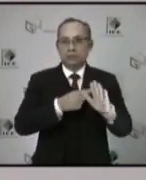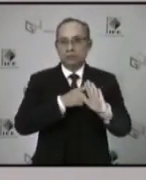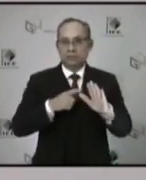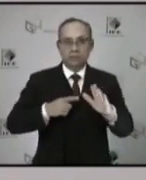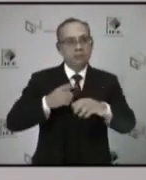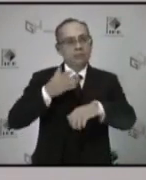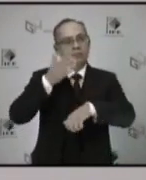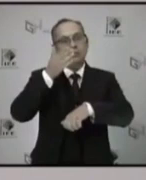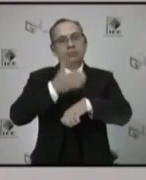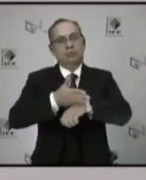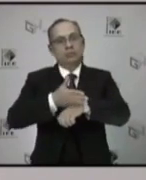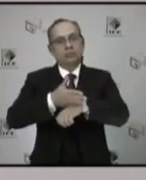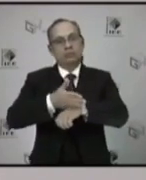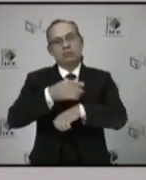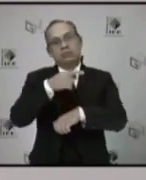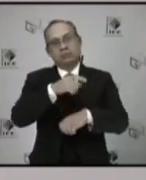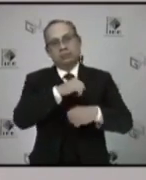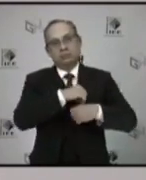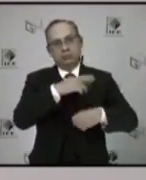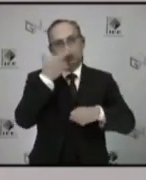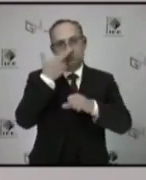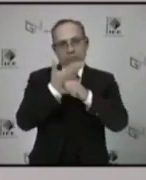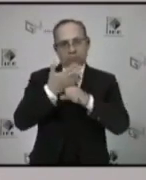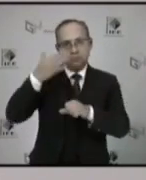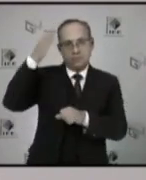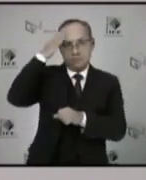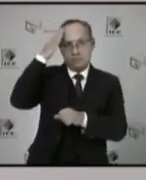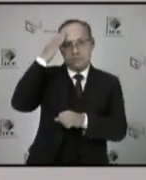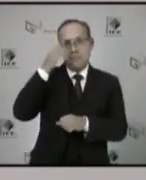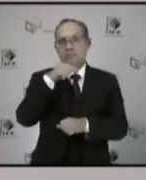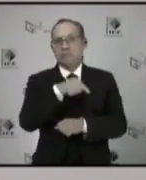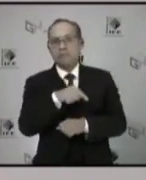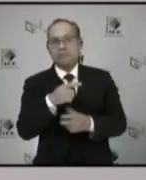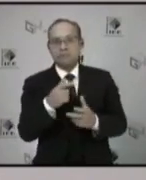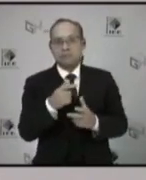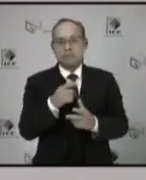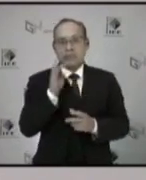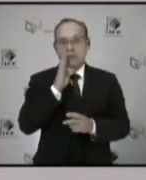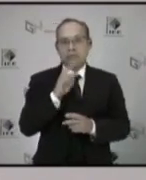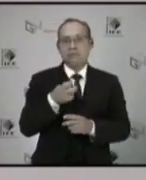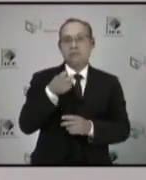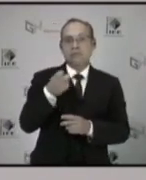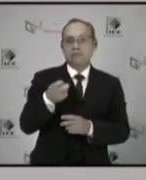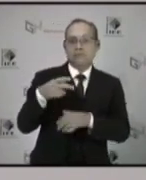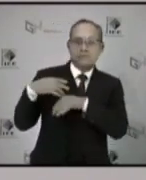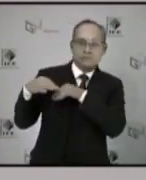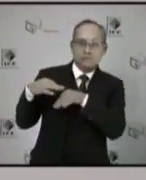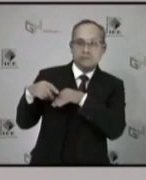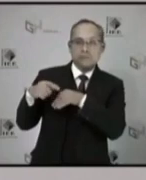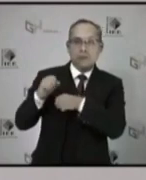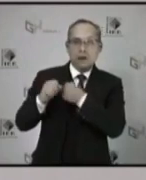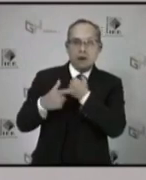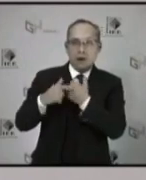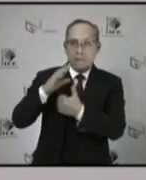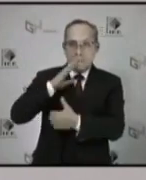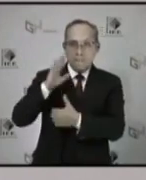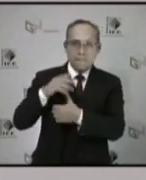un funcionario, a una funcionaria que haya cometido un exceso en el trabajo, un exceso en sus